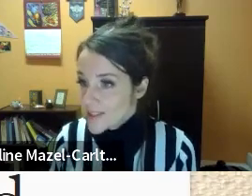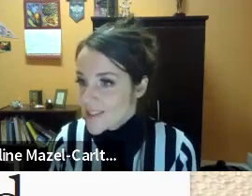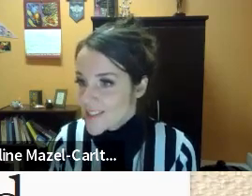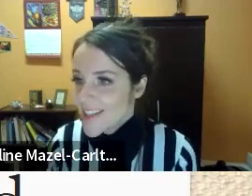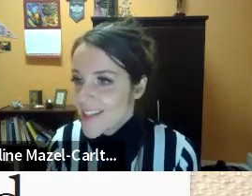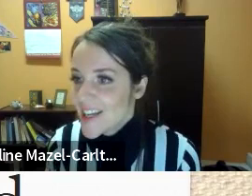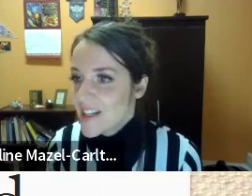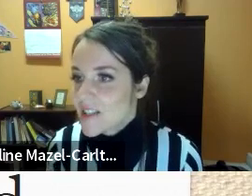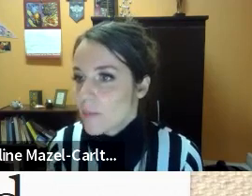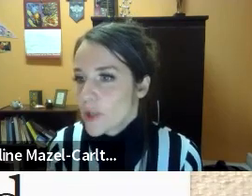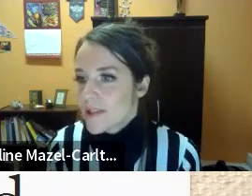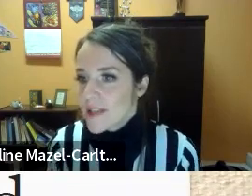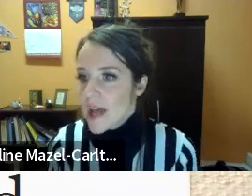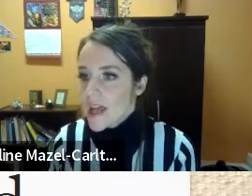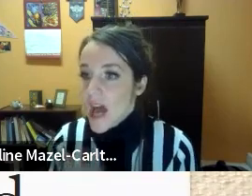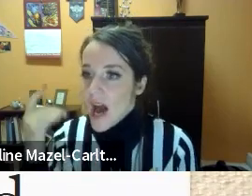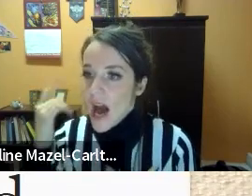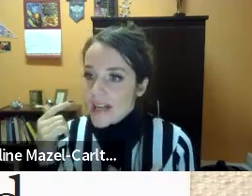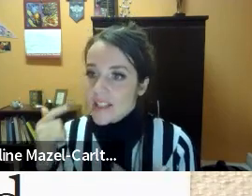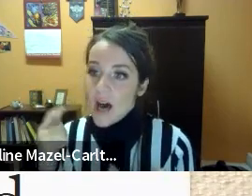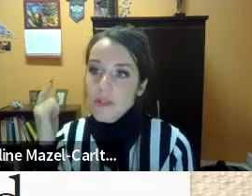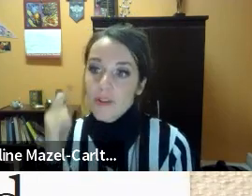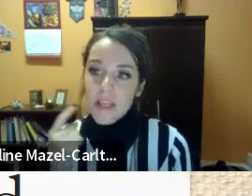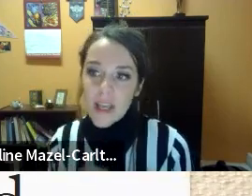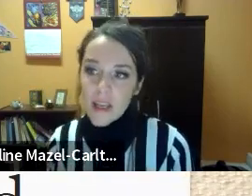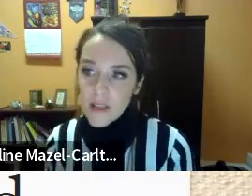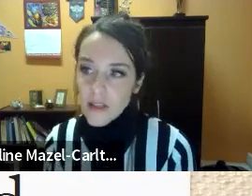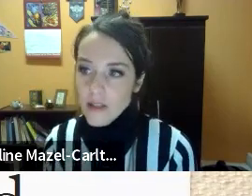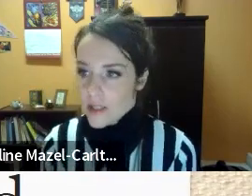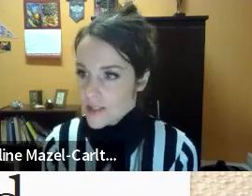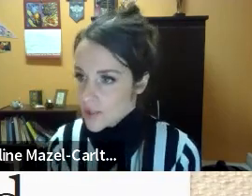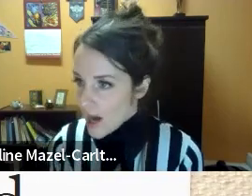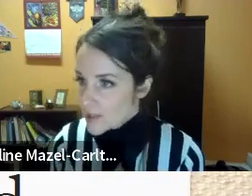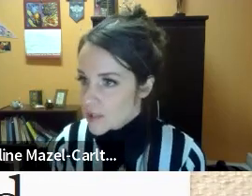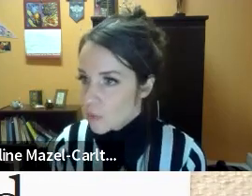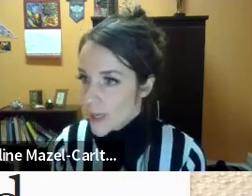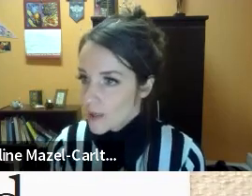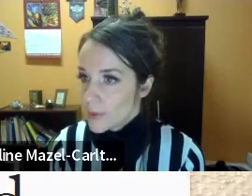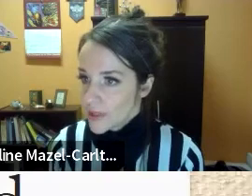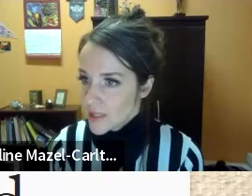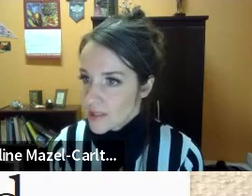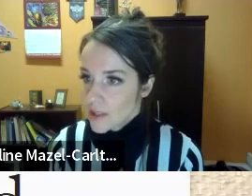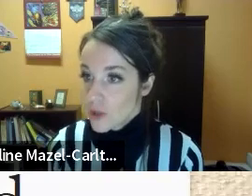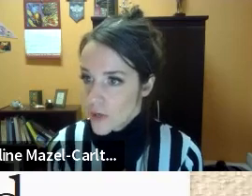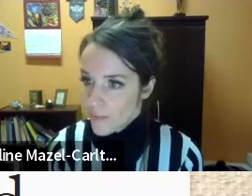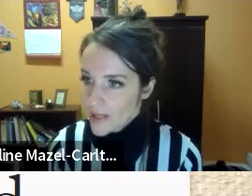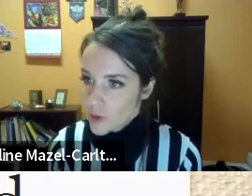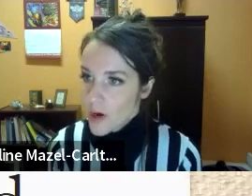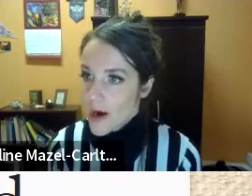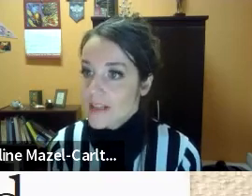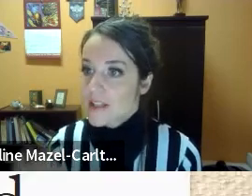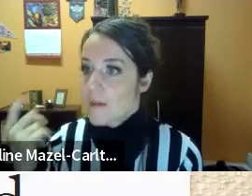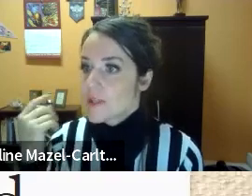nunca oigo, ni una vez, es alguien que diga, yo paré de pensar estos